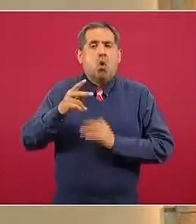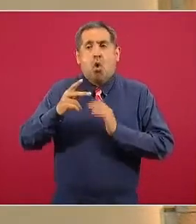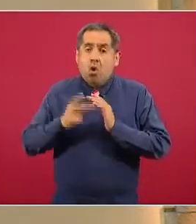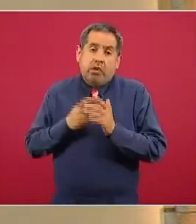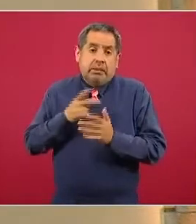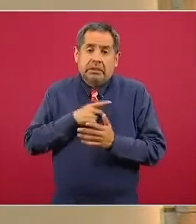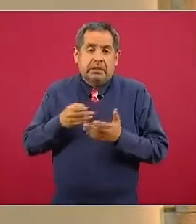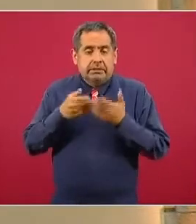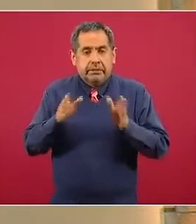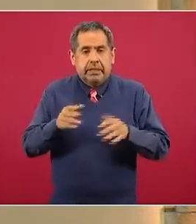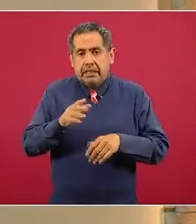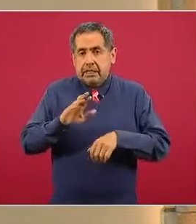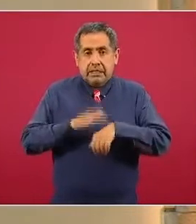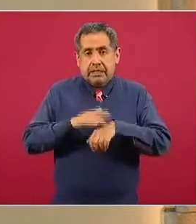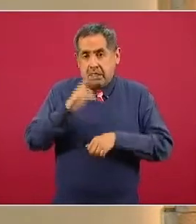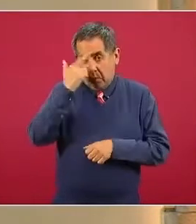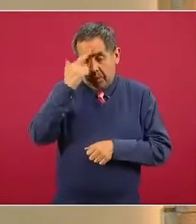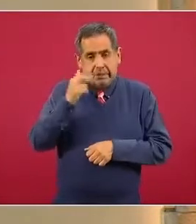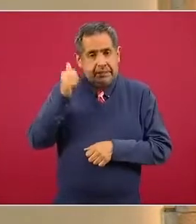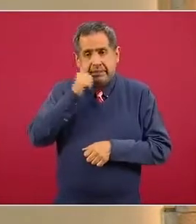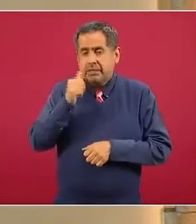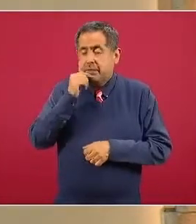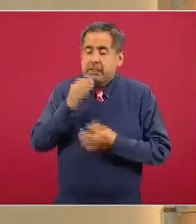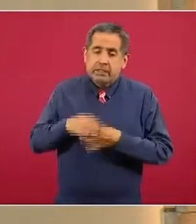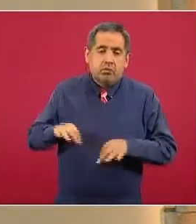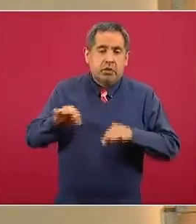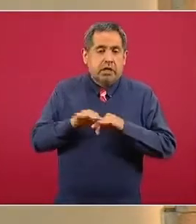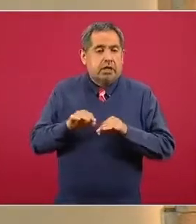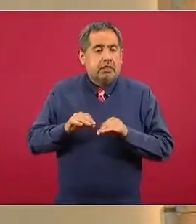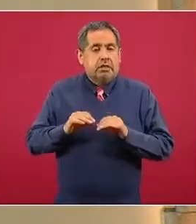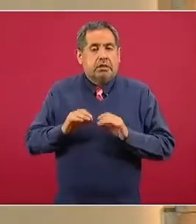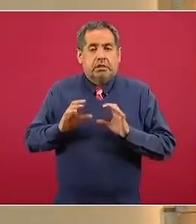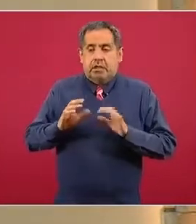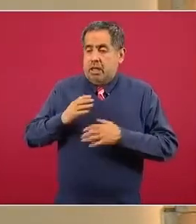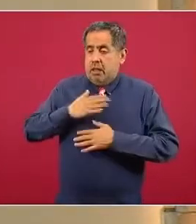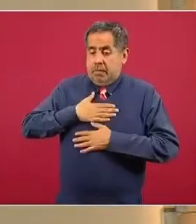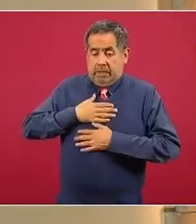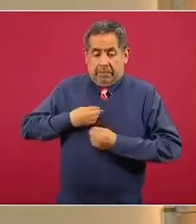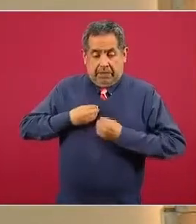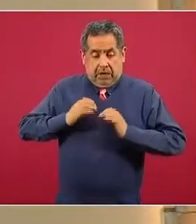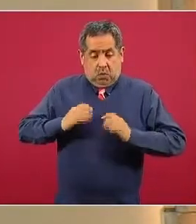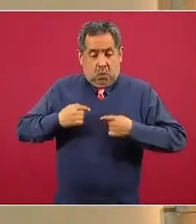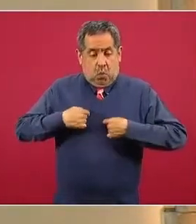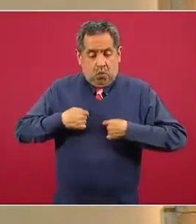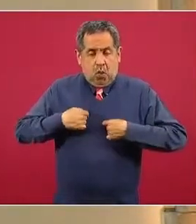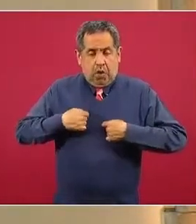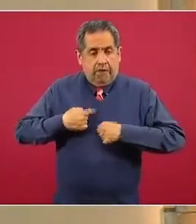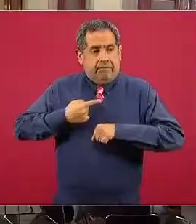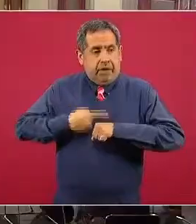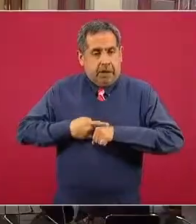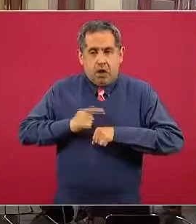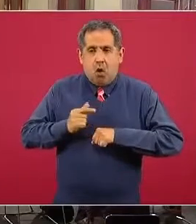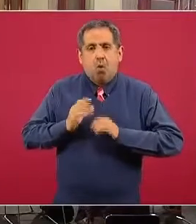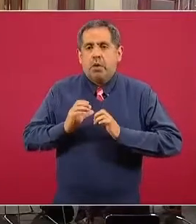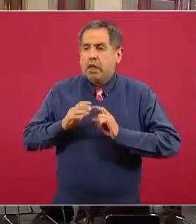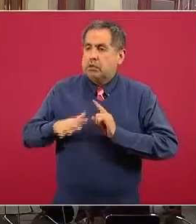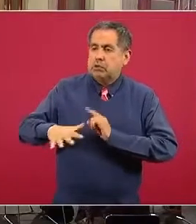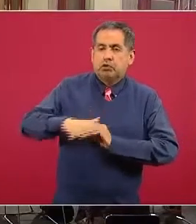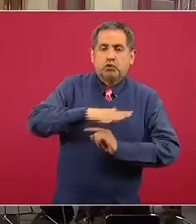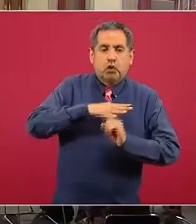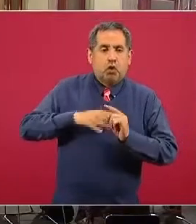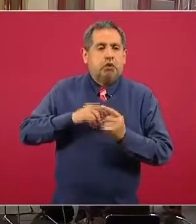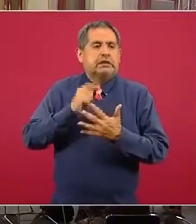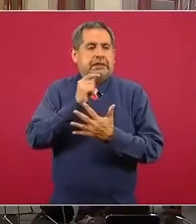reactivarse, recordando siempre que el bienestar de una persona no es solamente la ausencia de enfermedad, sino también toda una serie